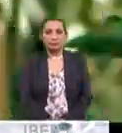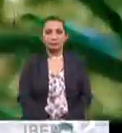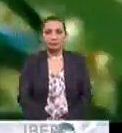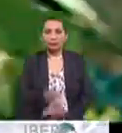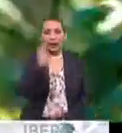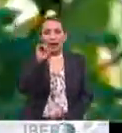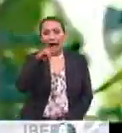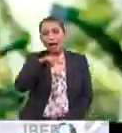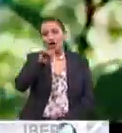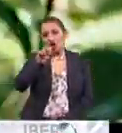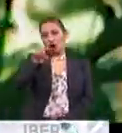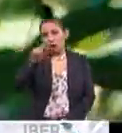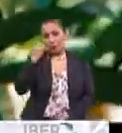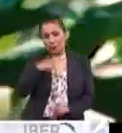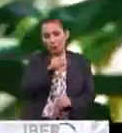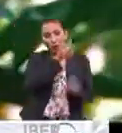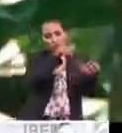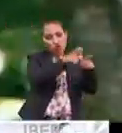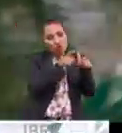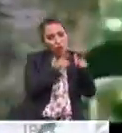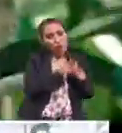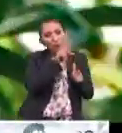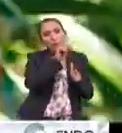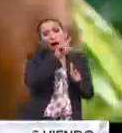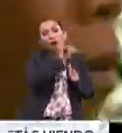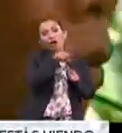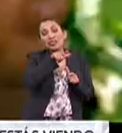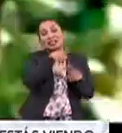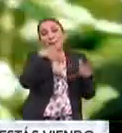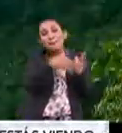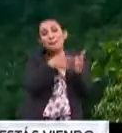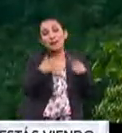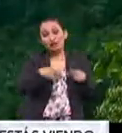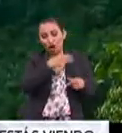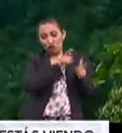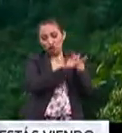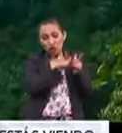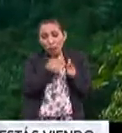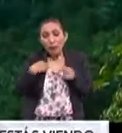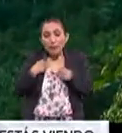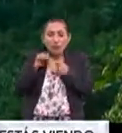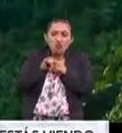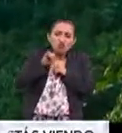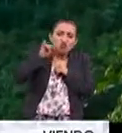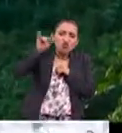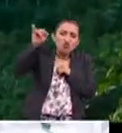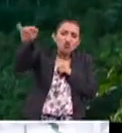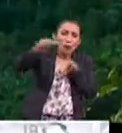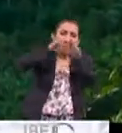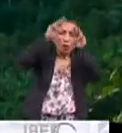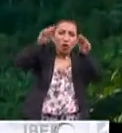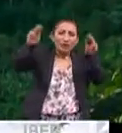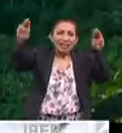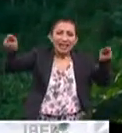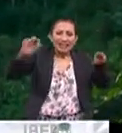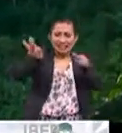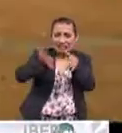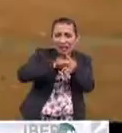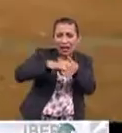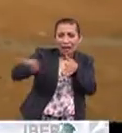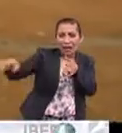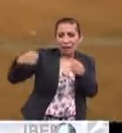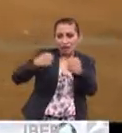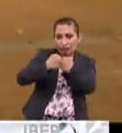Can Non hace parte de los Paco, una tribu de 17.000 personas que vive en una remota región montañosa cercana